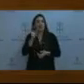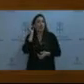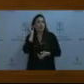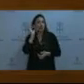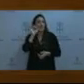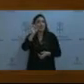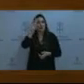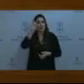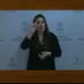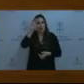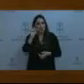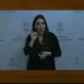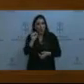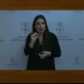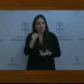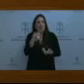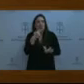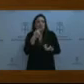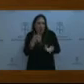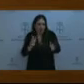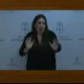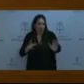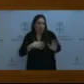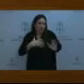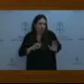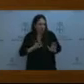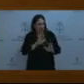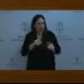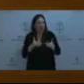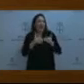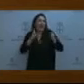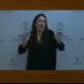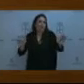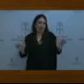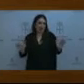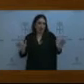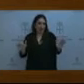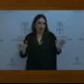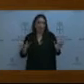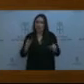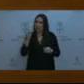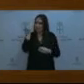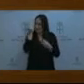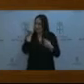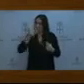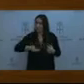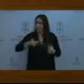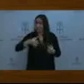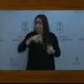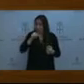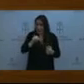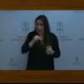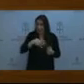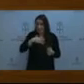SEPEPA, no cerraba las puertas a ello, sino todo lo contrario. Yo creo que abría las puertas a esa posibilidad. Para nosotros es algo muy importante, porque por ahí también